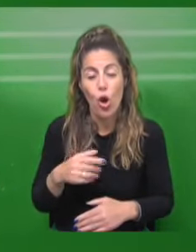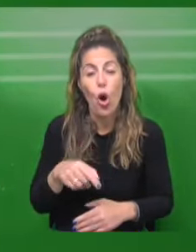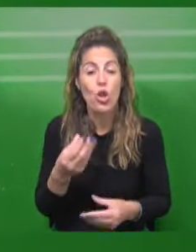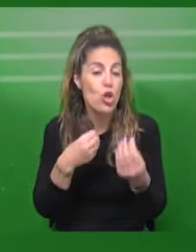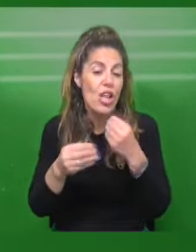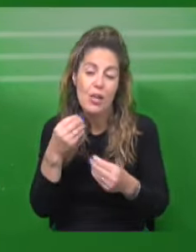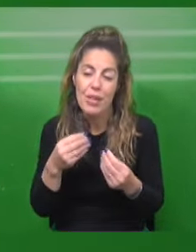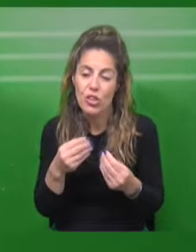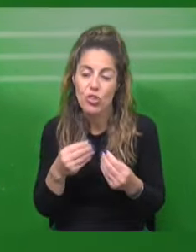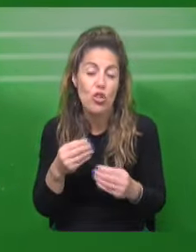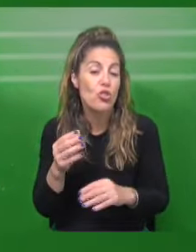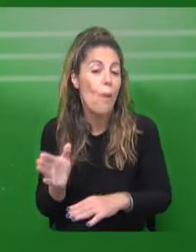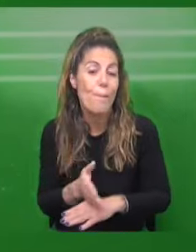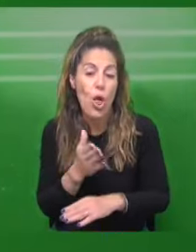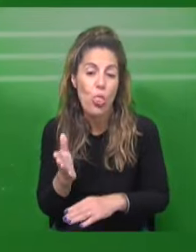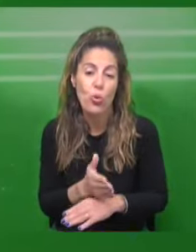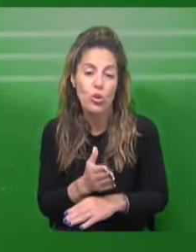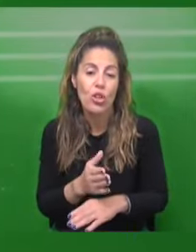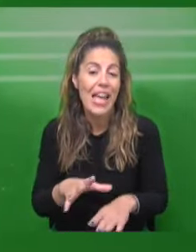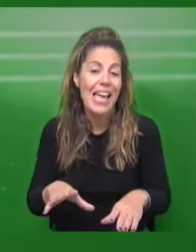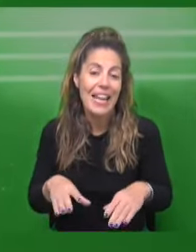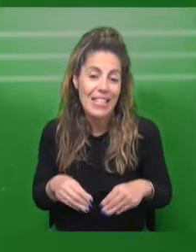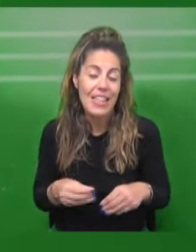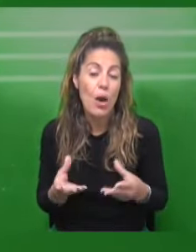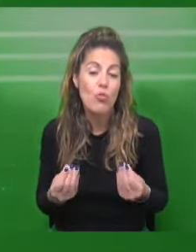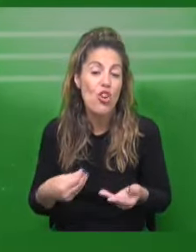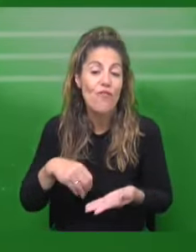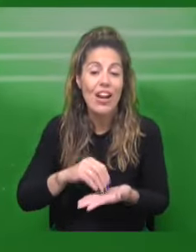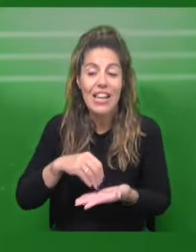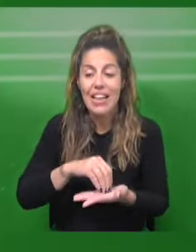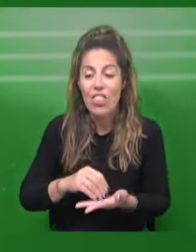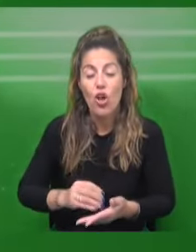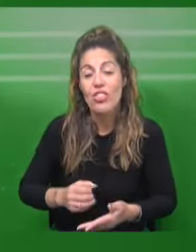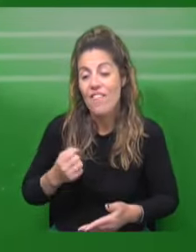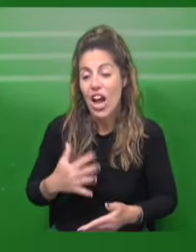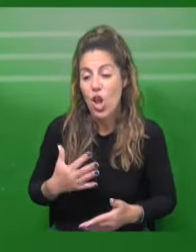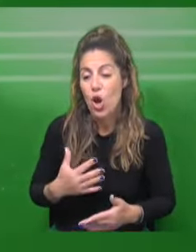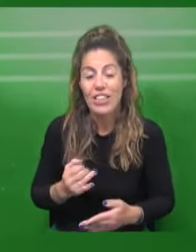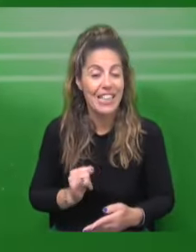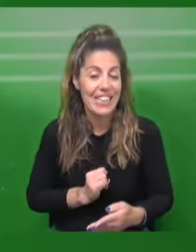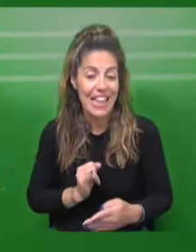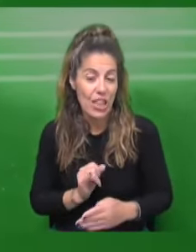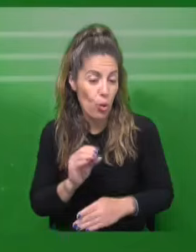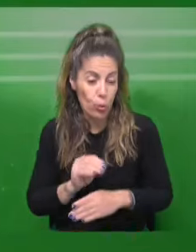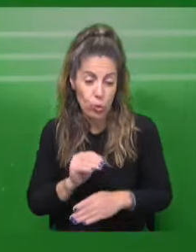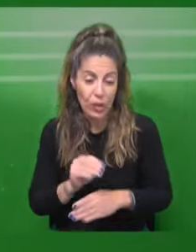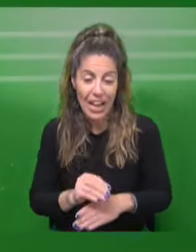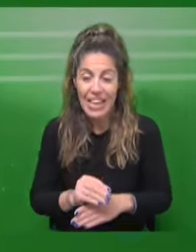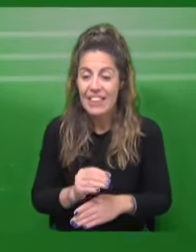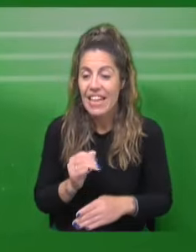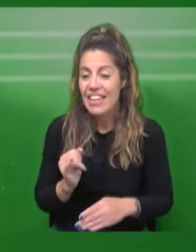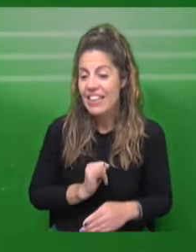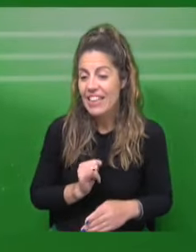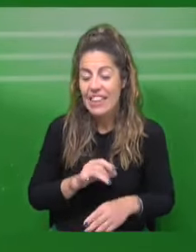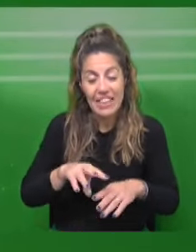son este productos que admiten mucho agregado de valor de identidades culturales de identidades territoriales de